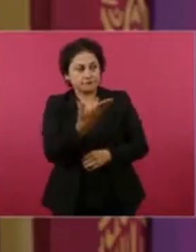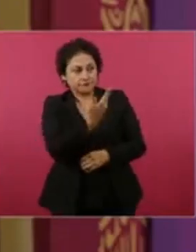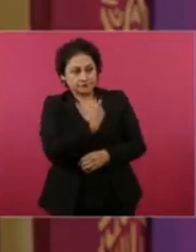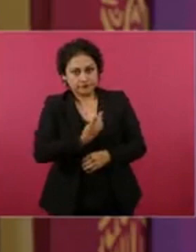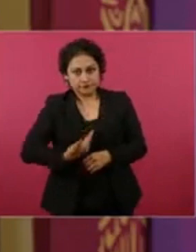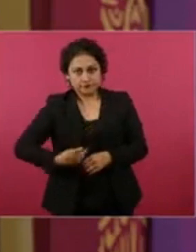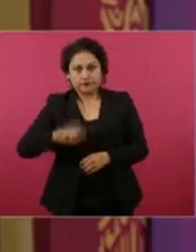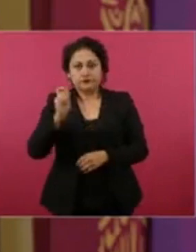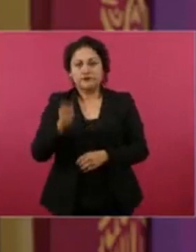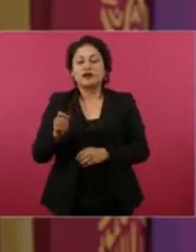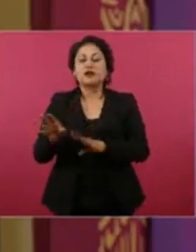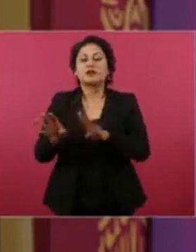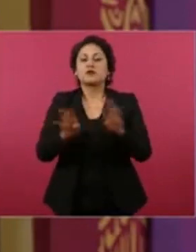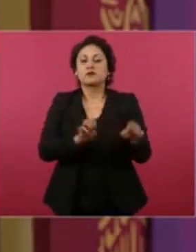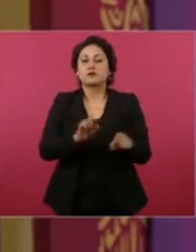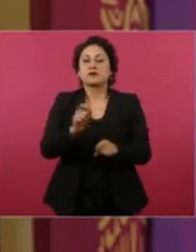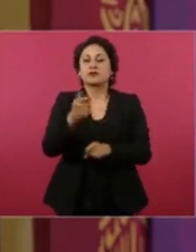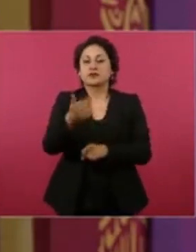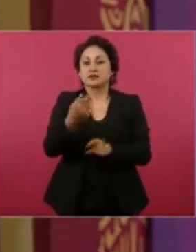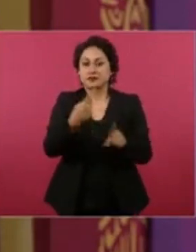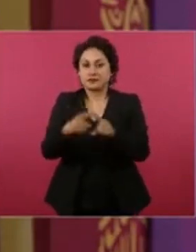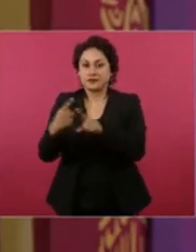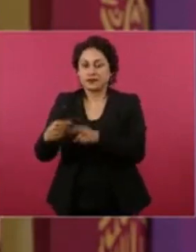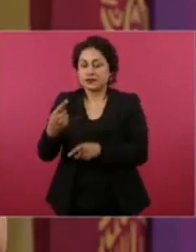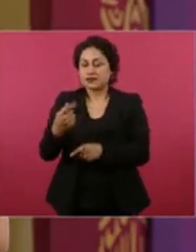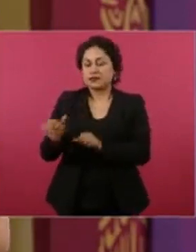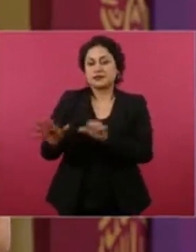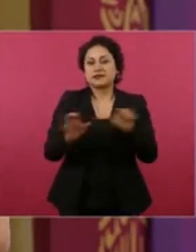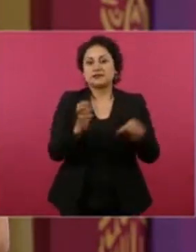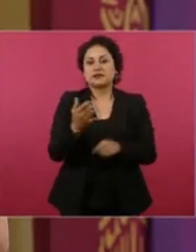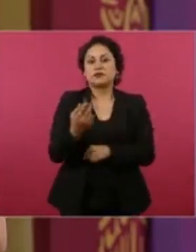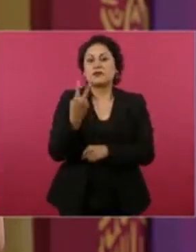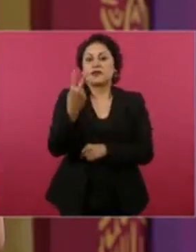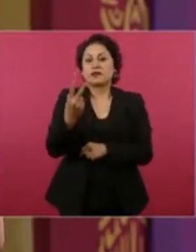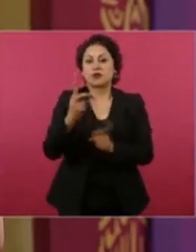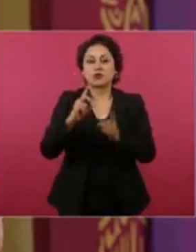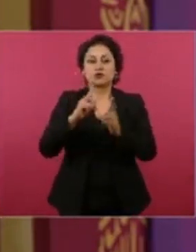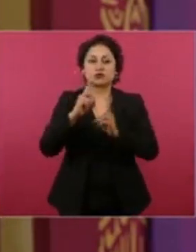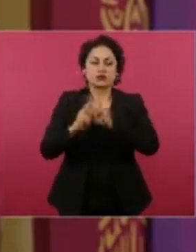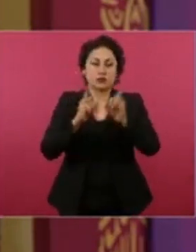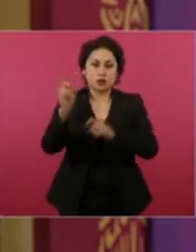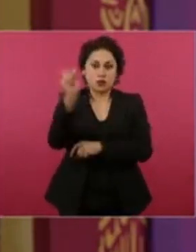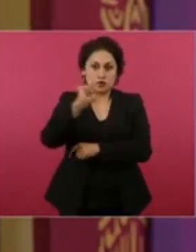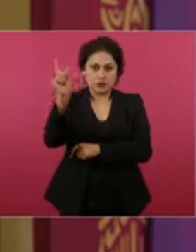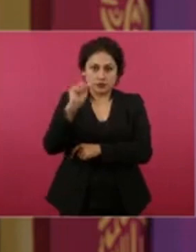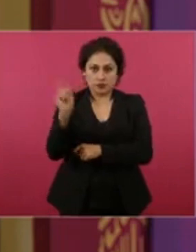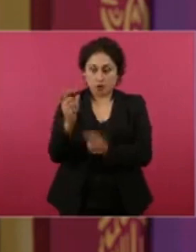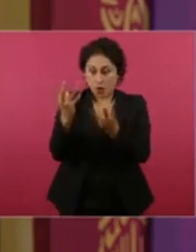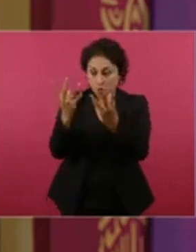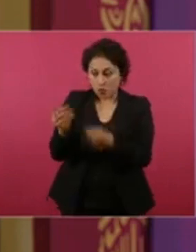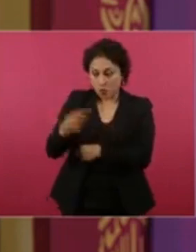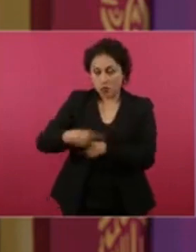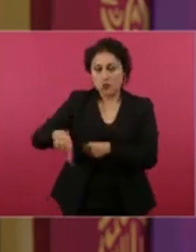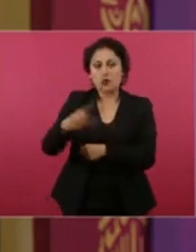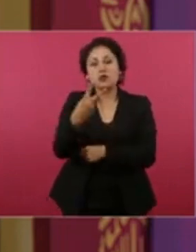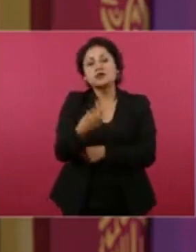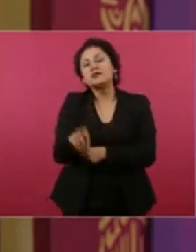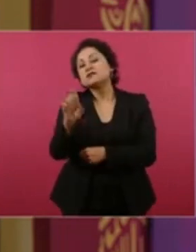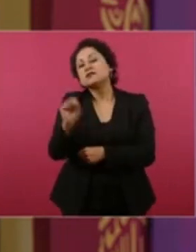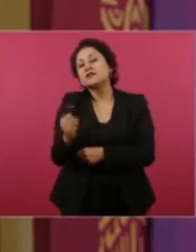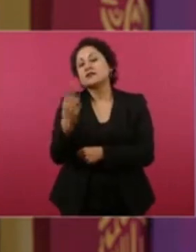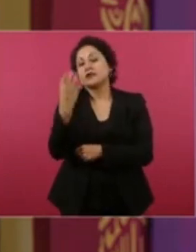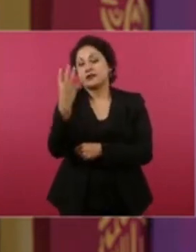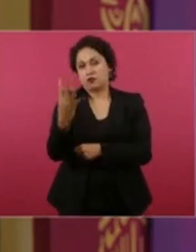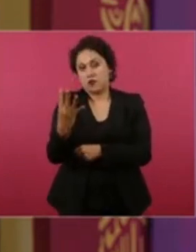asistentes, 652 eran atletas, de los cuales pues muchos tuvimos medallas, 264